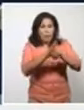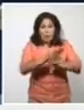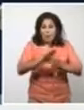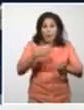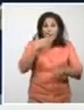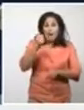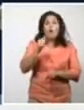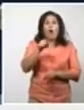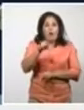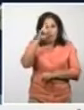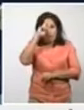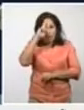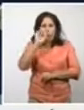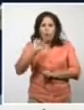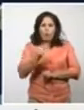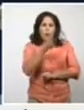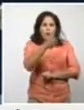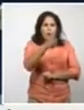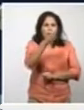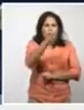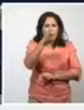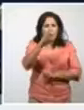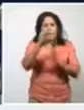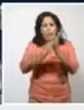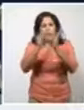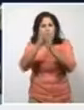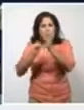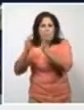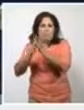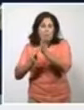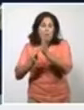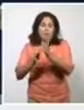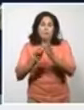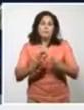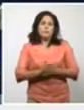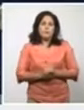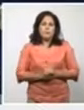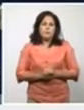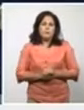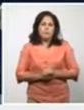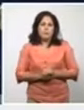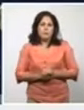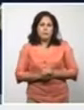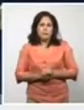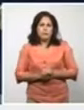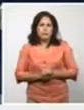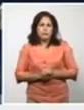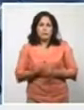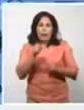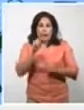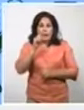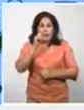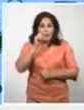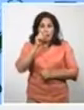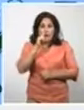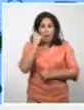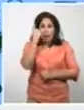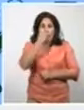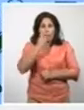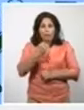posterior, pues podamos informarlo a toda nuestra población. Así terminamos la ronda de preguntas, doctor.